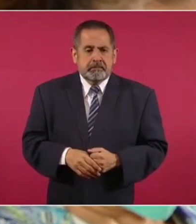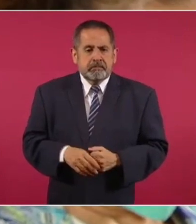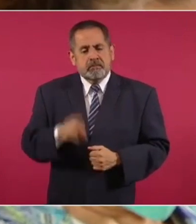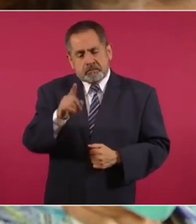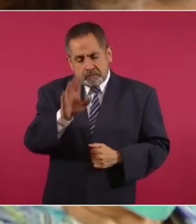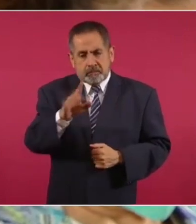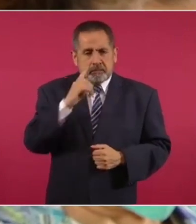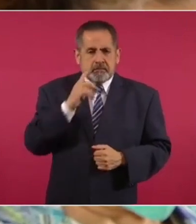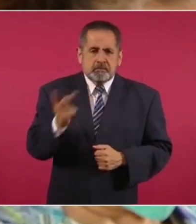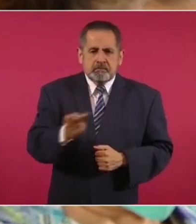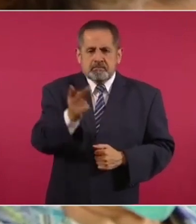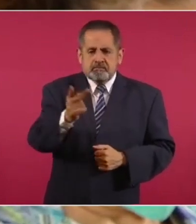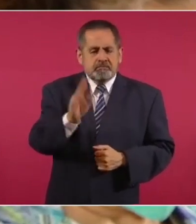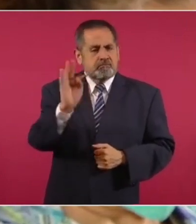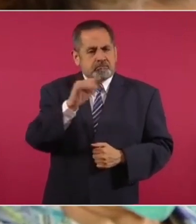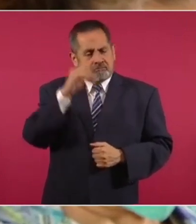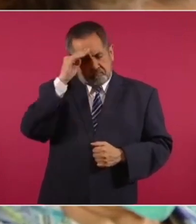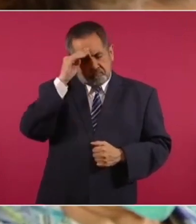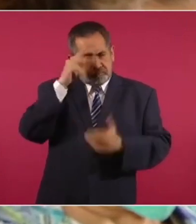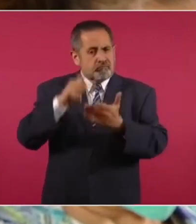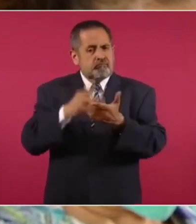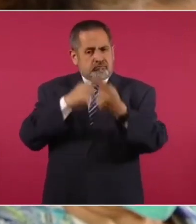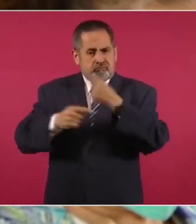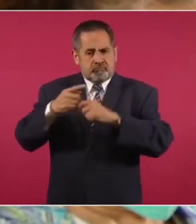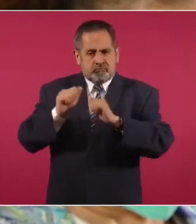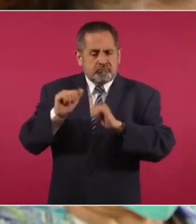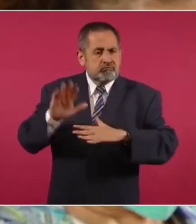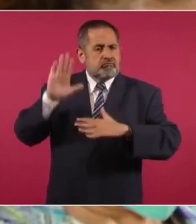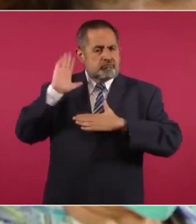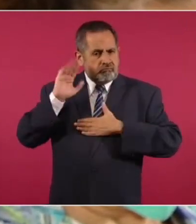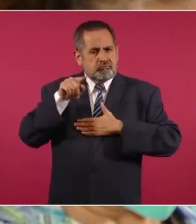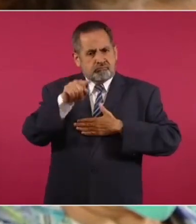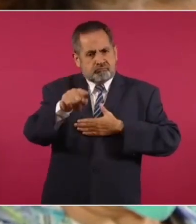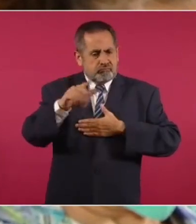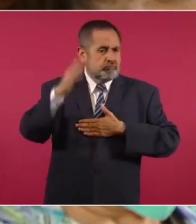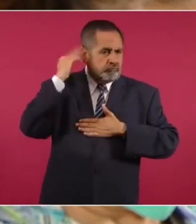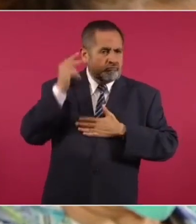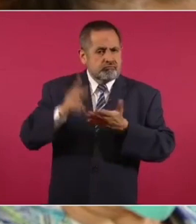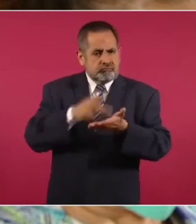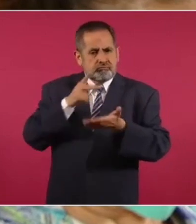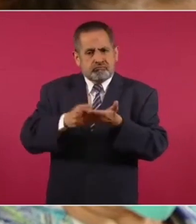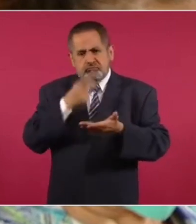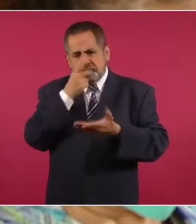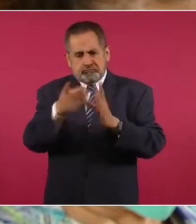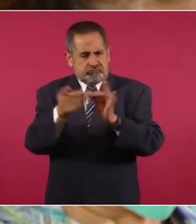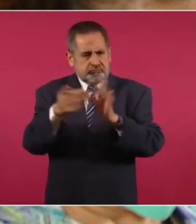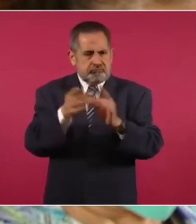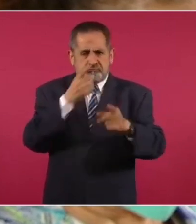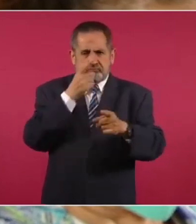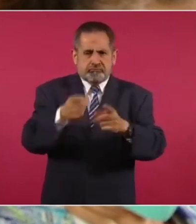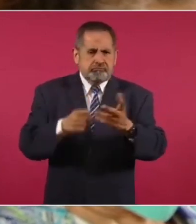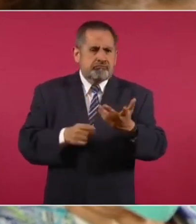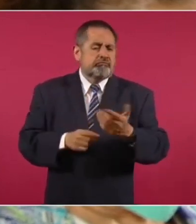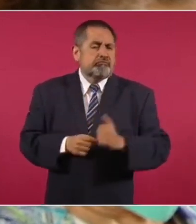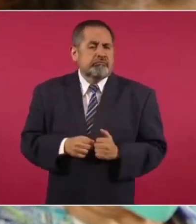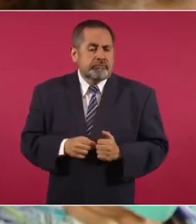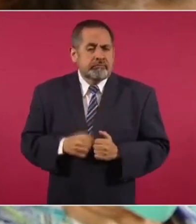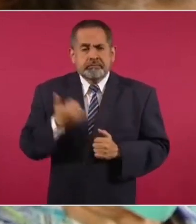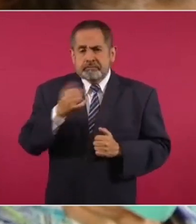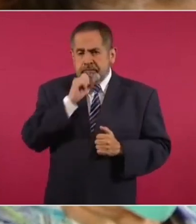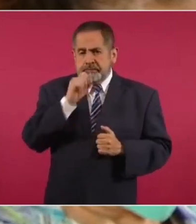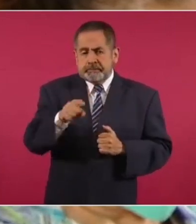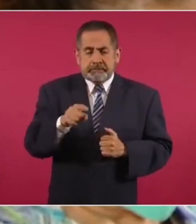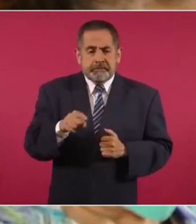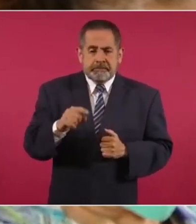por un lado, preguntarle si está dispuesto a retomar este compromiso que usted ha mencionado en reiteradas ocasiones y por lo pronto